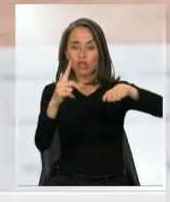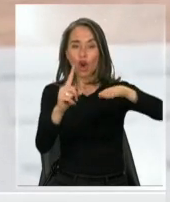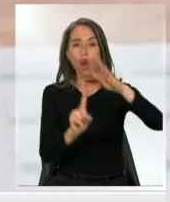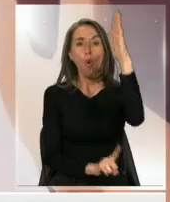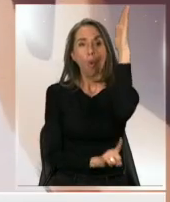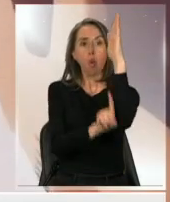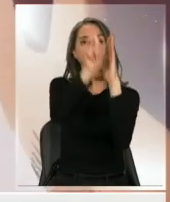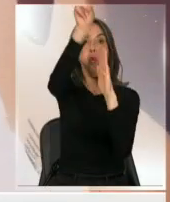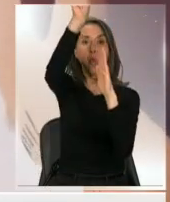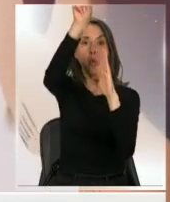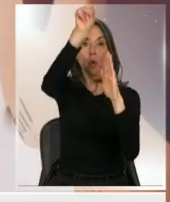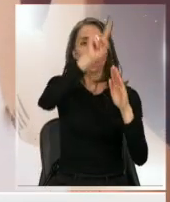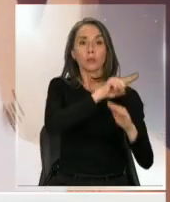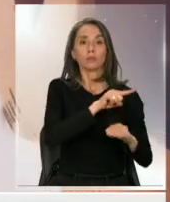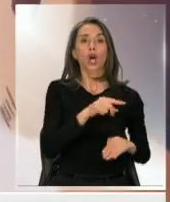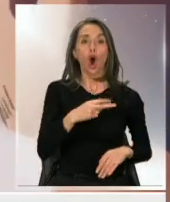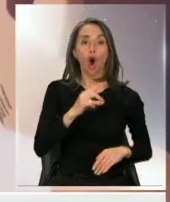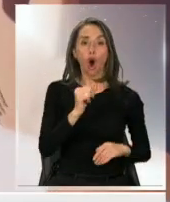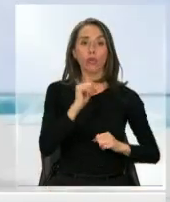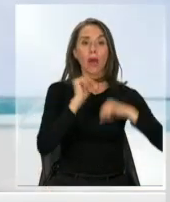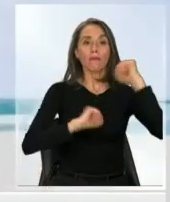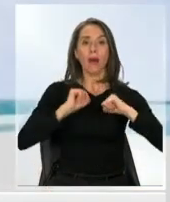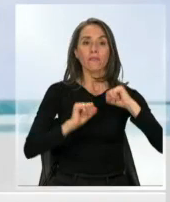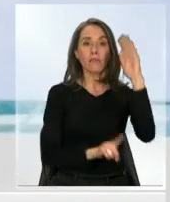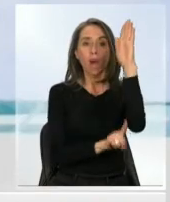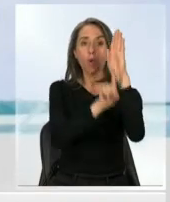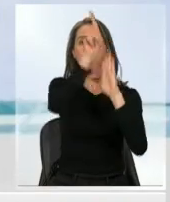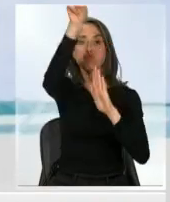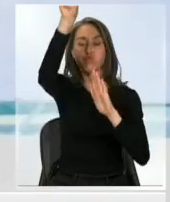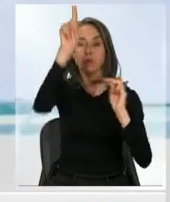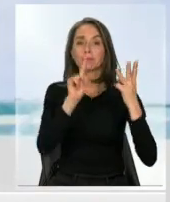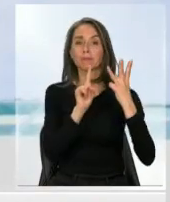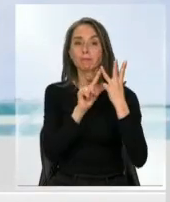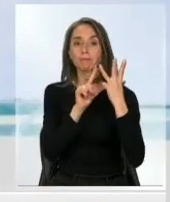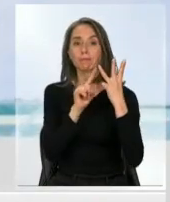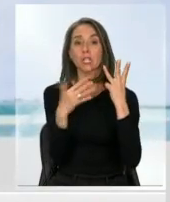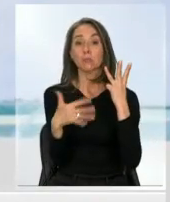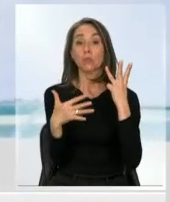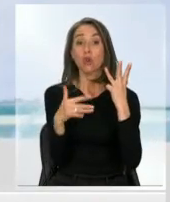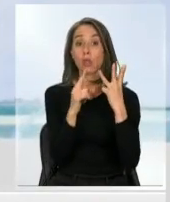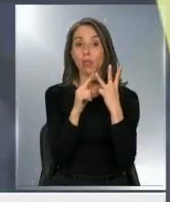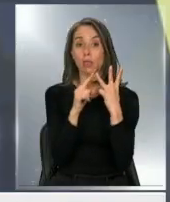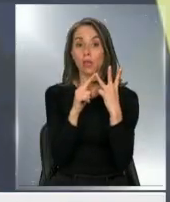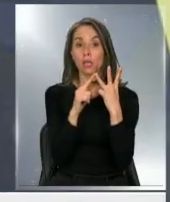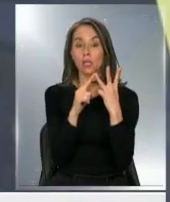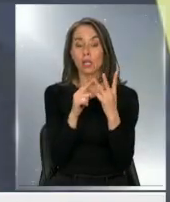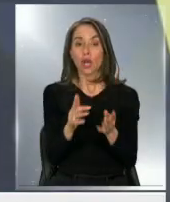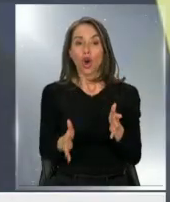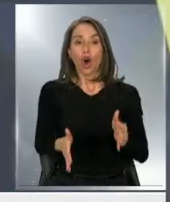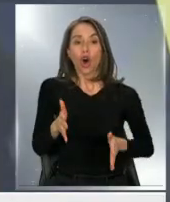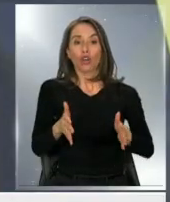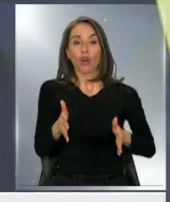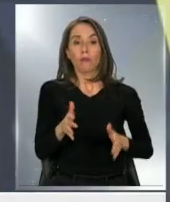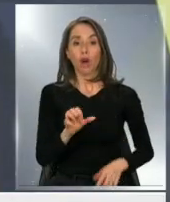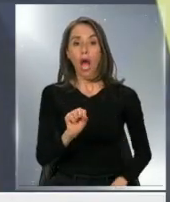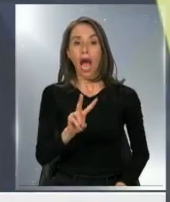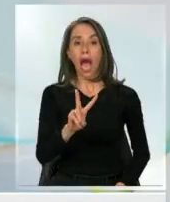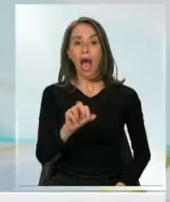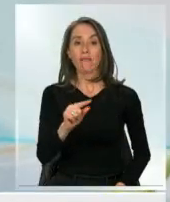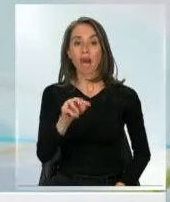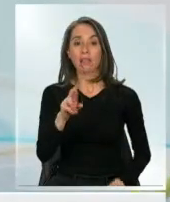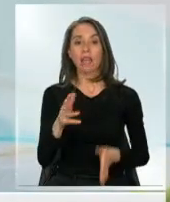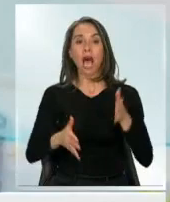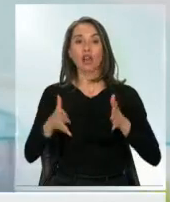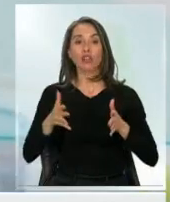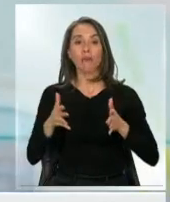cohetes espaciales se van a meter de lleno en esa tecnología. Y por último, algo muy importante también, en robots avatar, robots